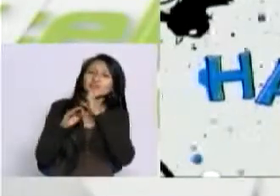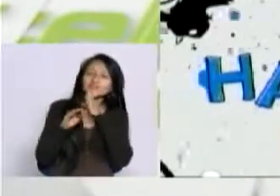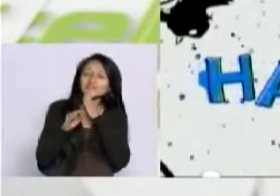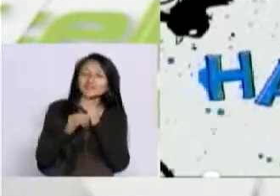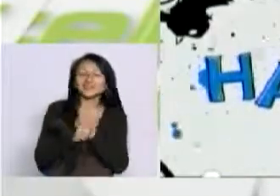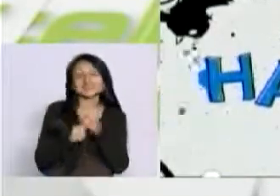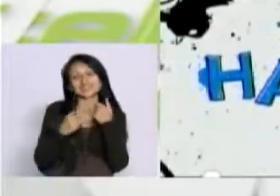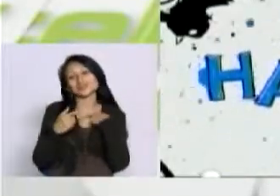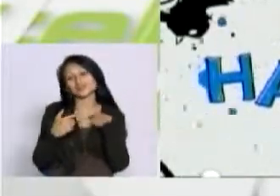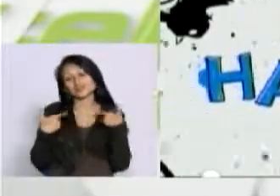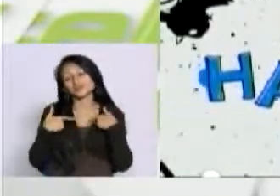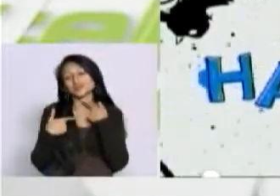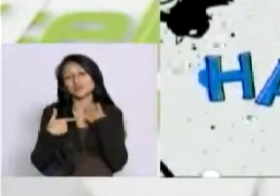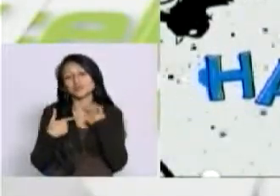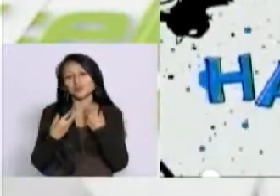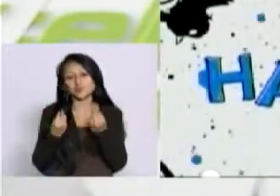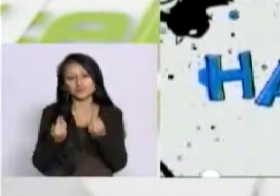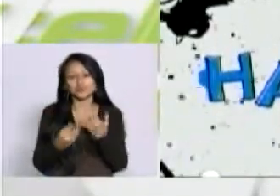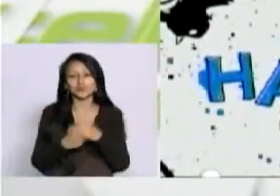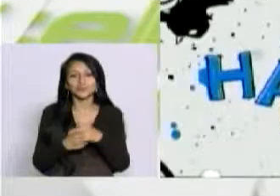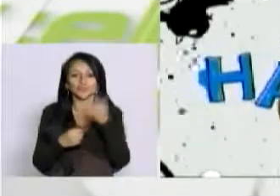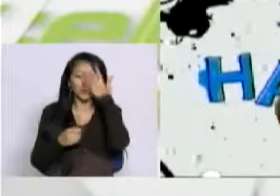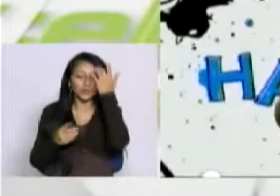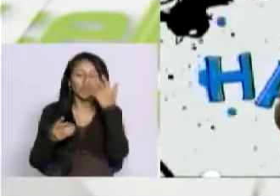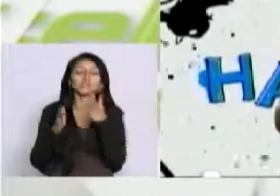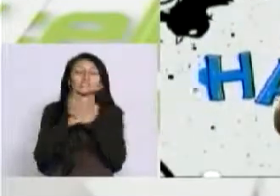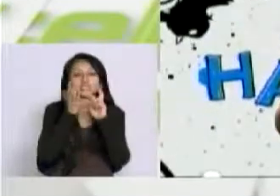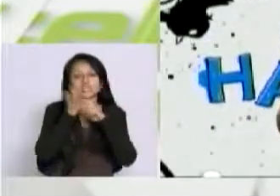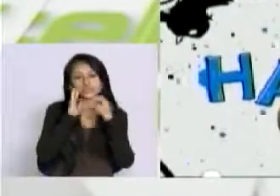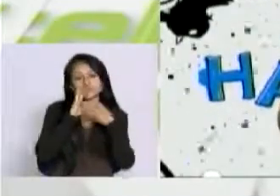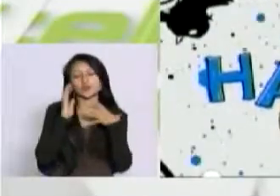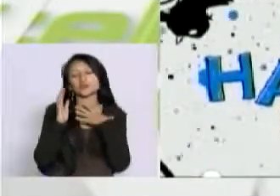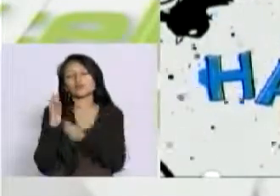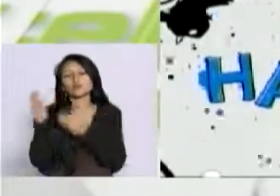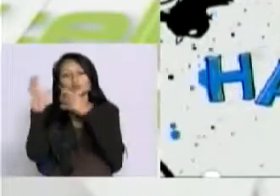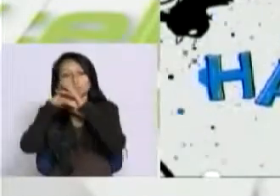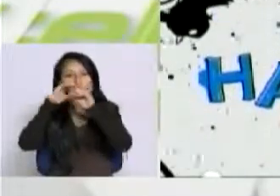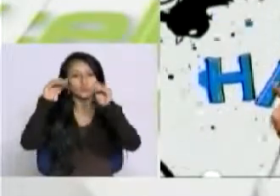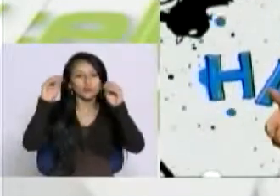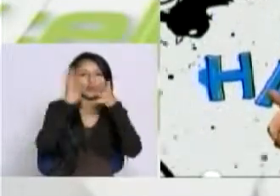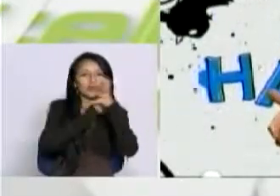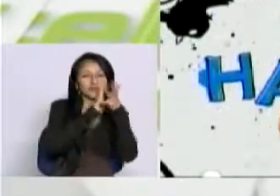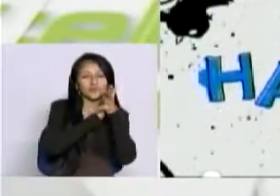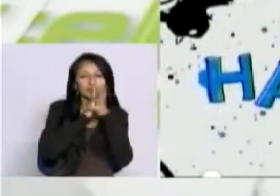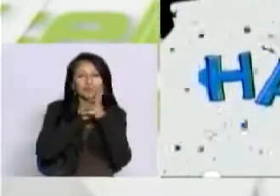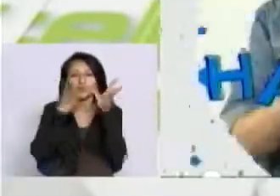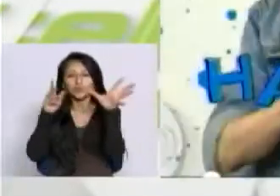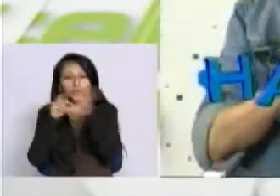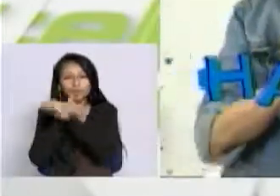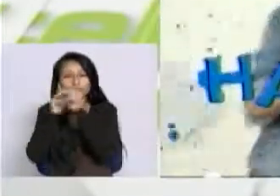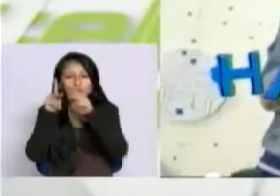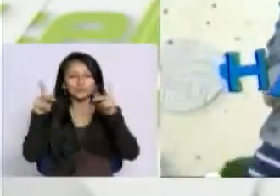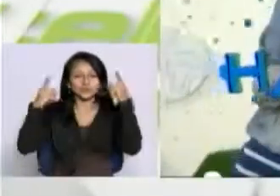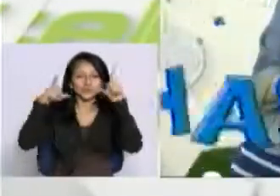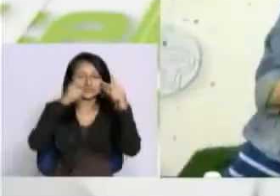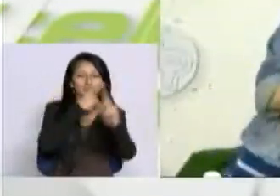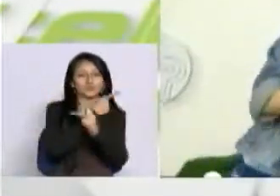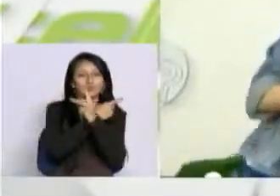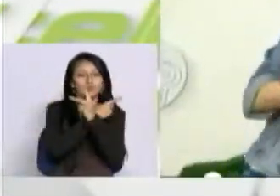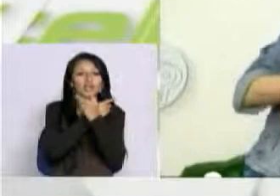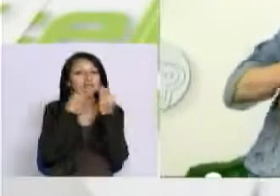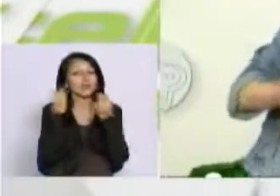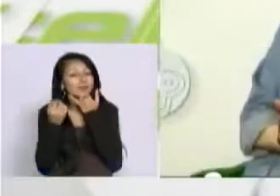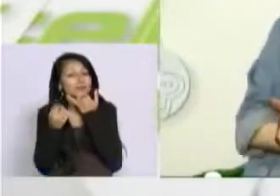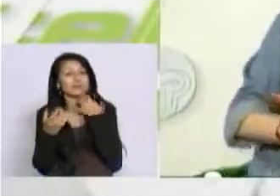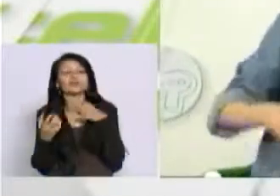porque implícitamente estamos dejando ese mensaje a todos los televidentes, a nuestro público objetivo, y es que hay que